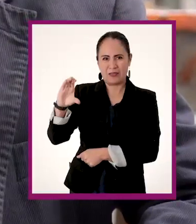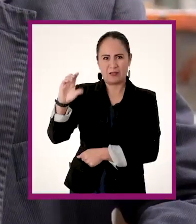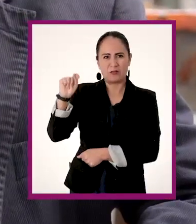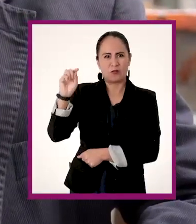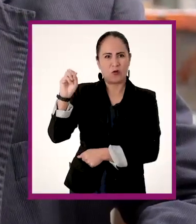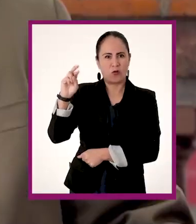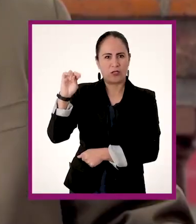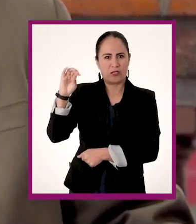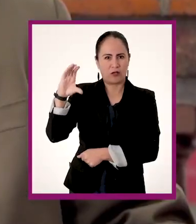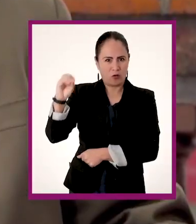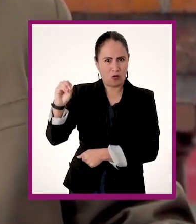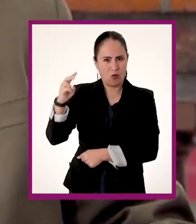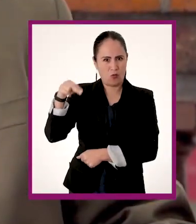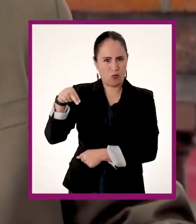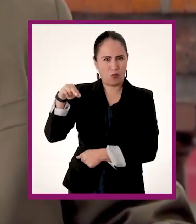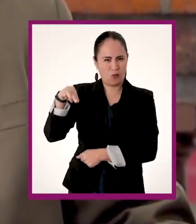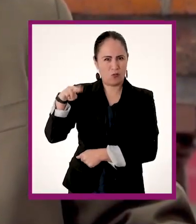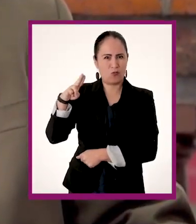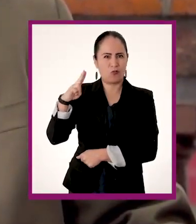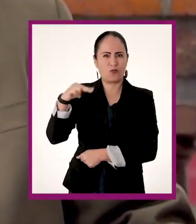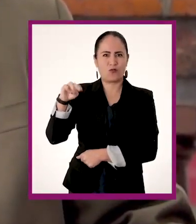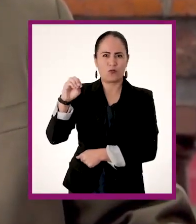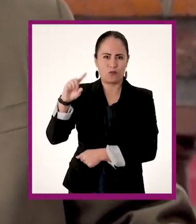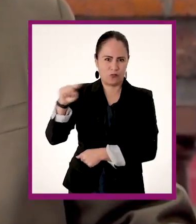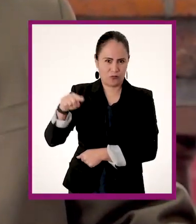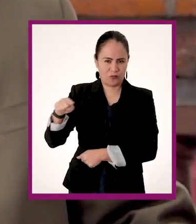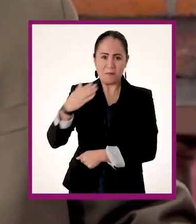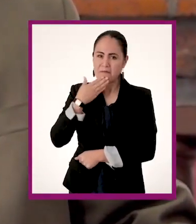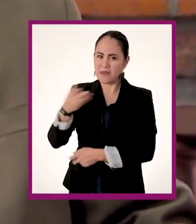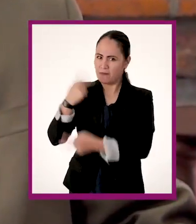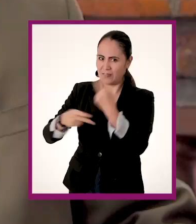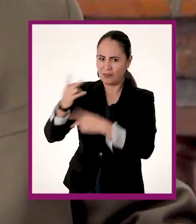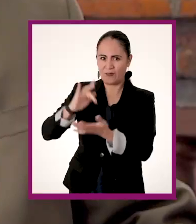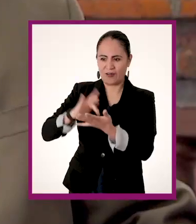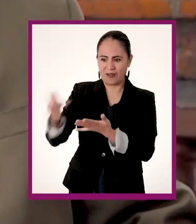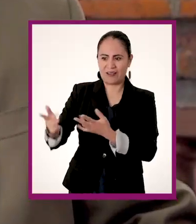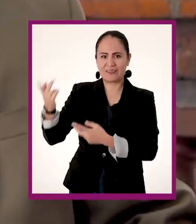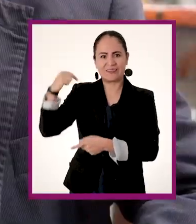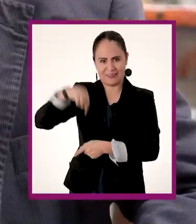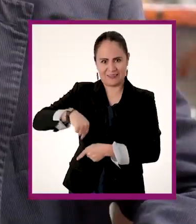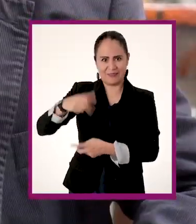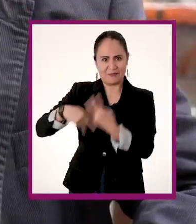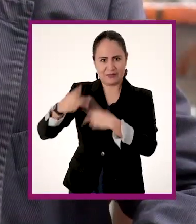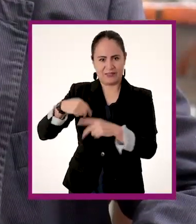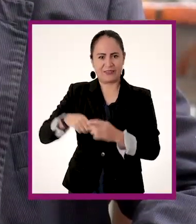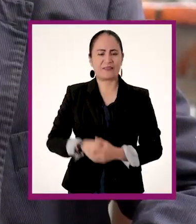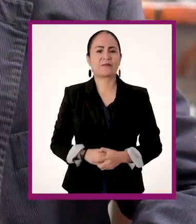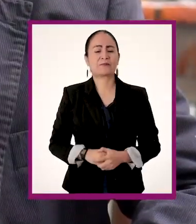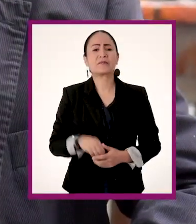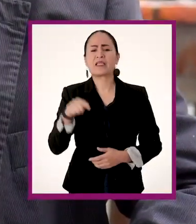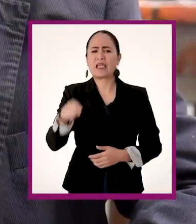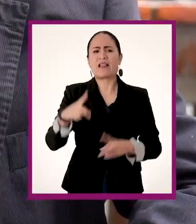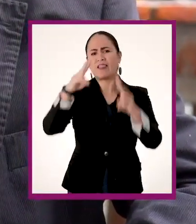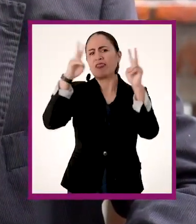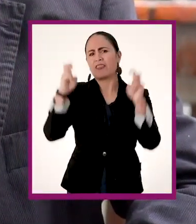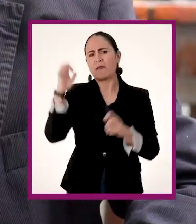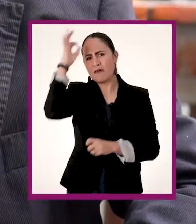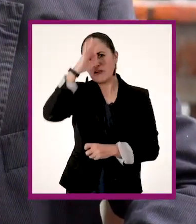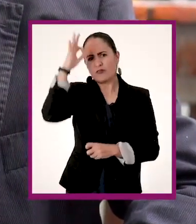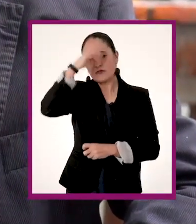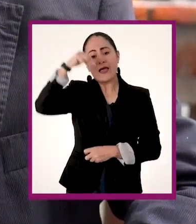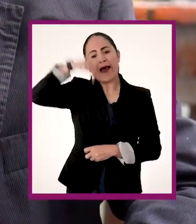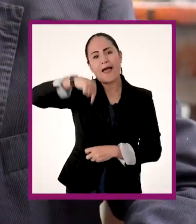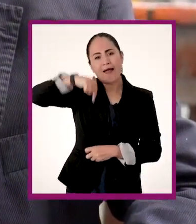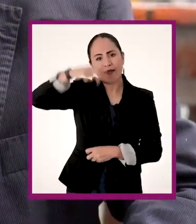el doctor Victórico Muñoz. Muchas gracias, bienvenido por estar con nosotros. Quien nos va a hablar sobre